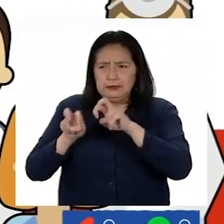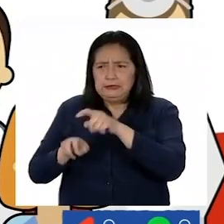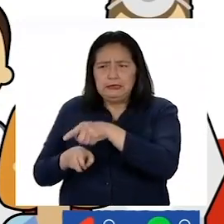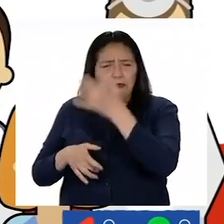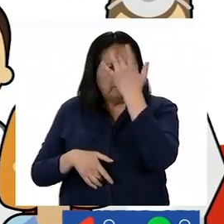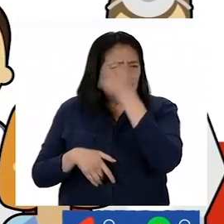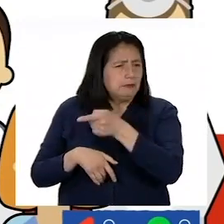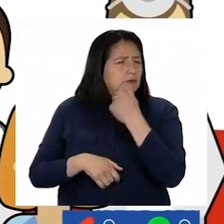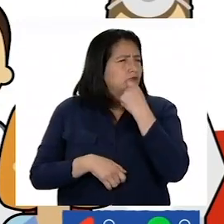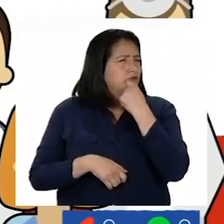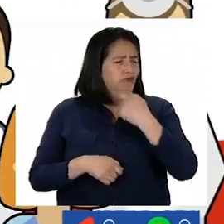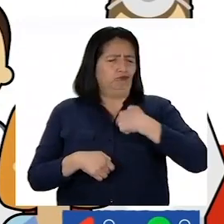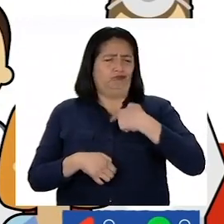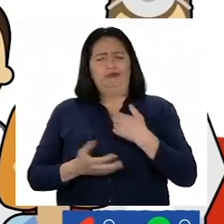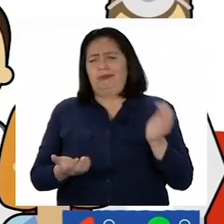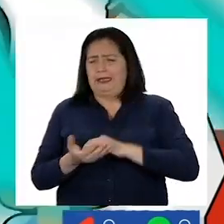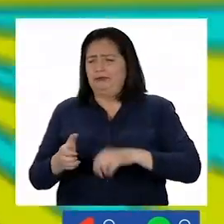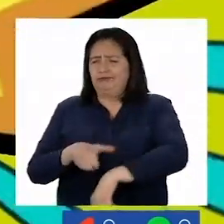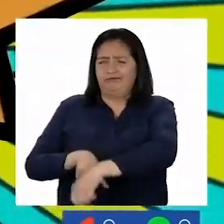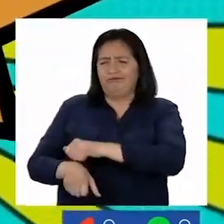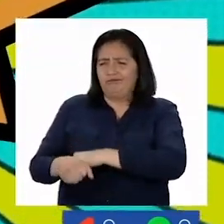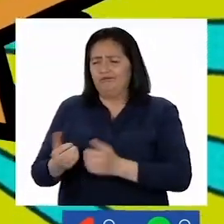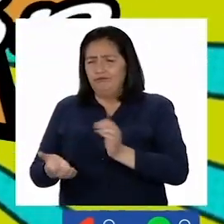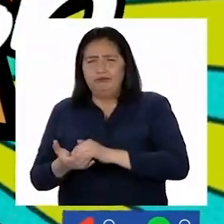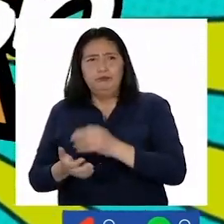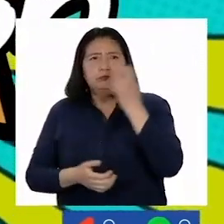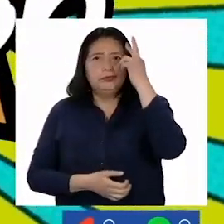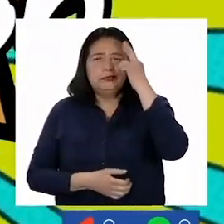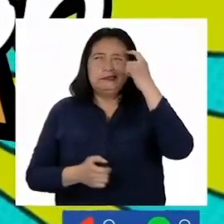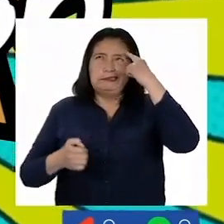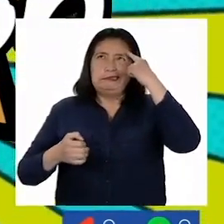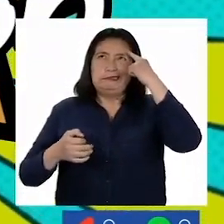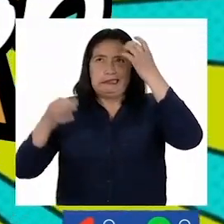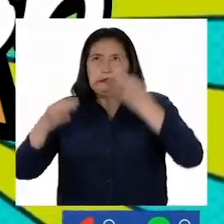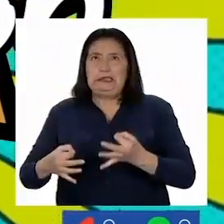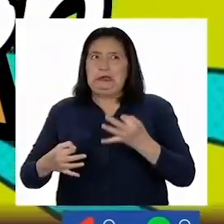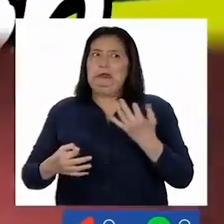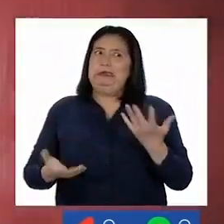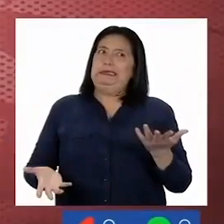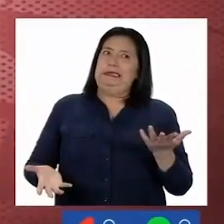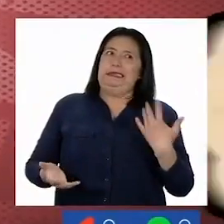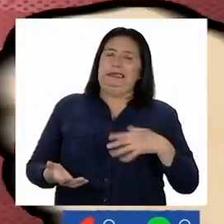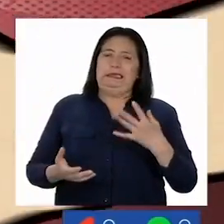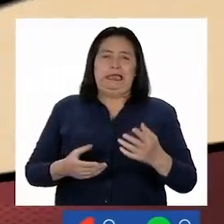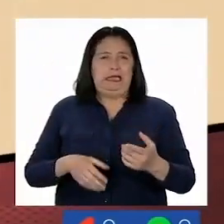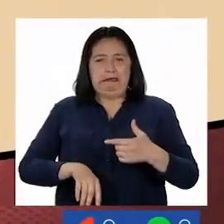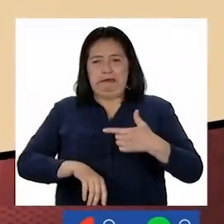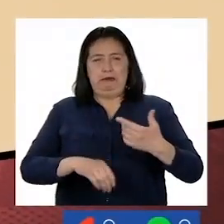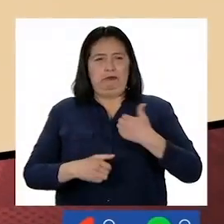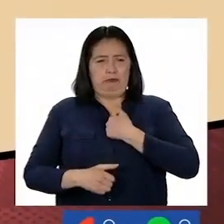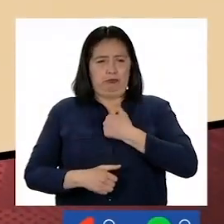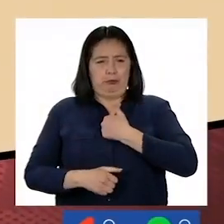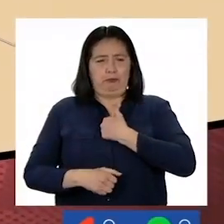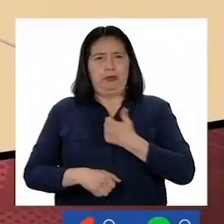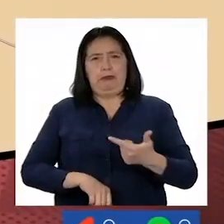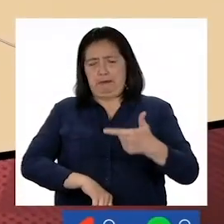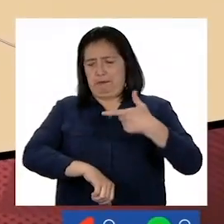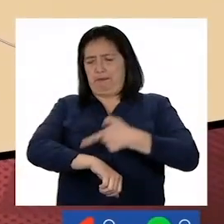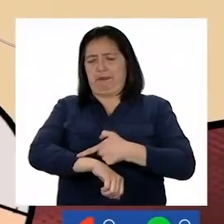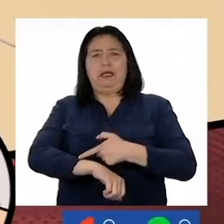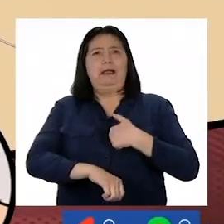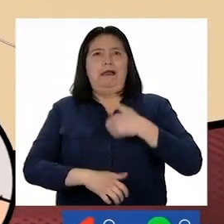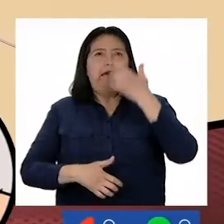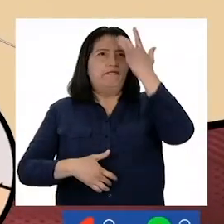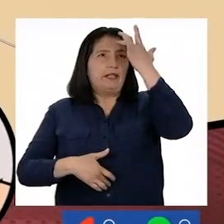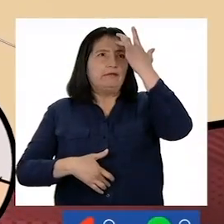enfermedad, quiso esforzarse un poco más y por eso tomó la drástica decisión de transmitirse a su propia persona la